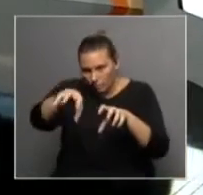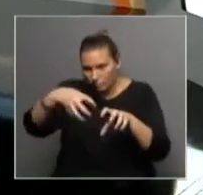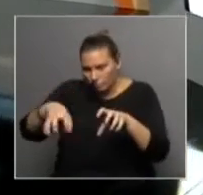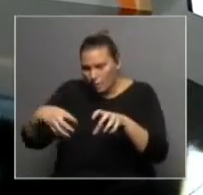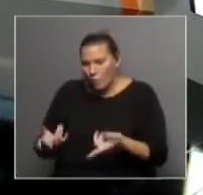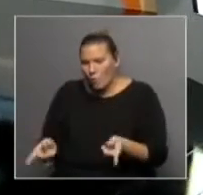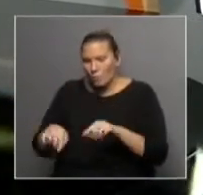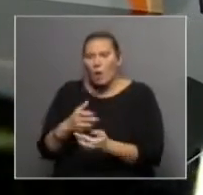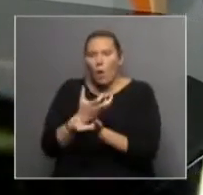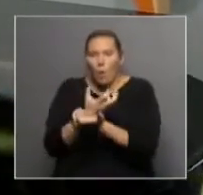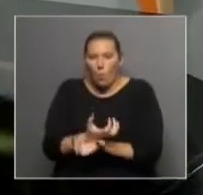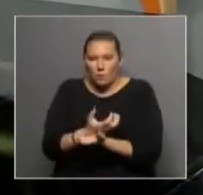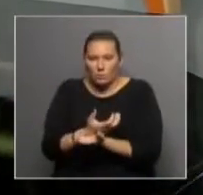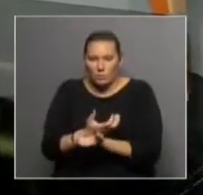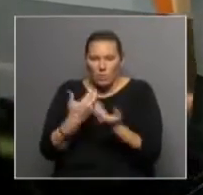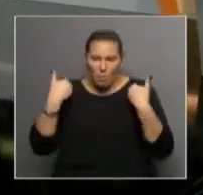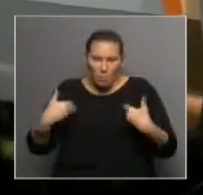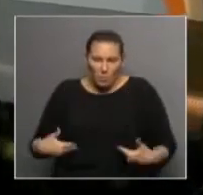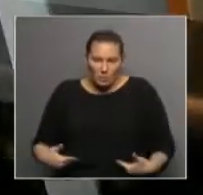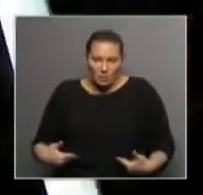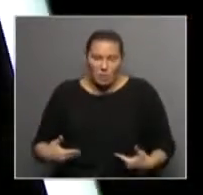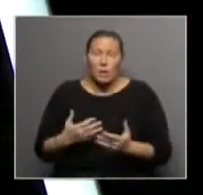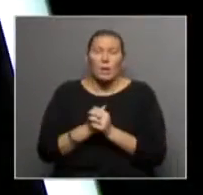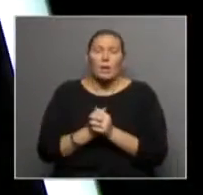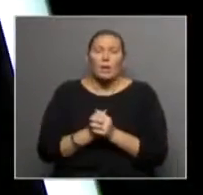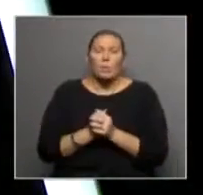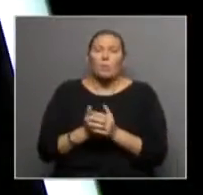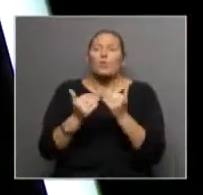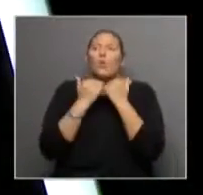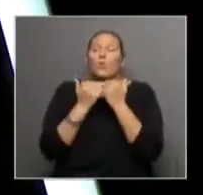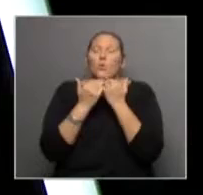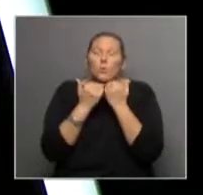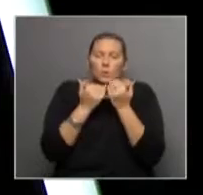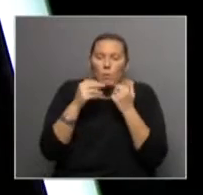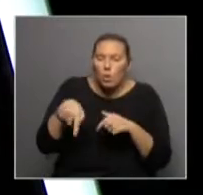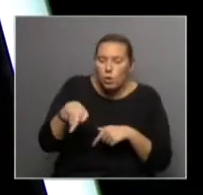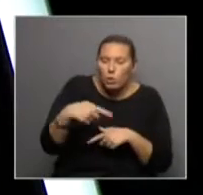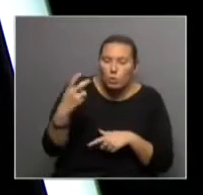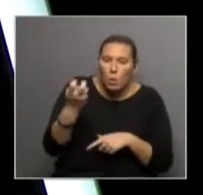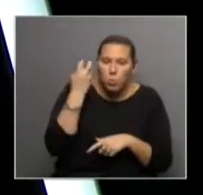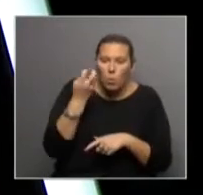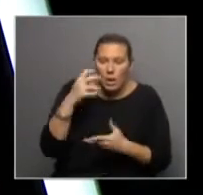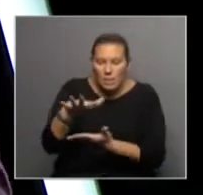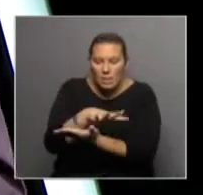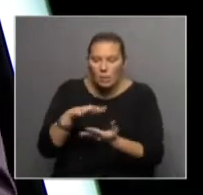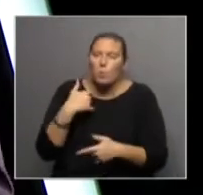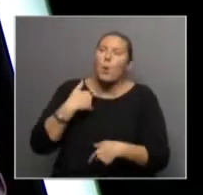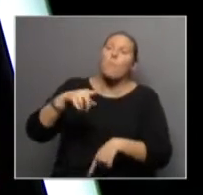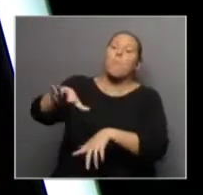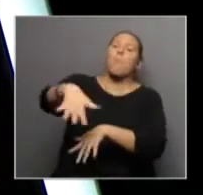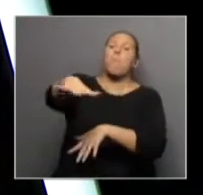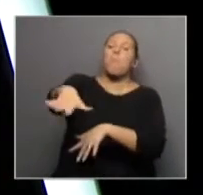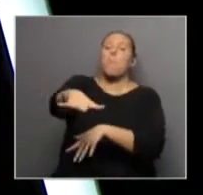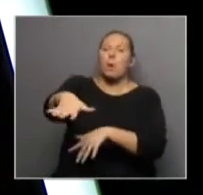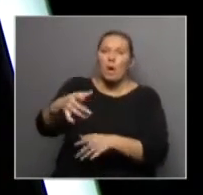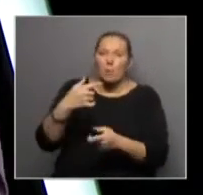en personas, ¿no? En restos de humanos. Y cuando no se sabe dónde, cuando hay que apelar a un terreno, dicen, por ahí.